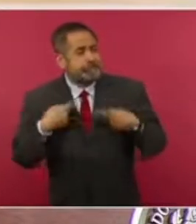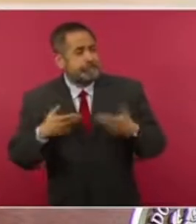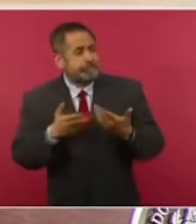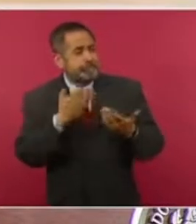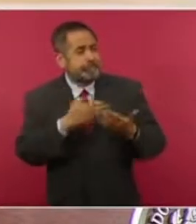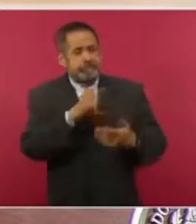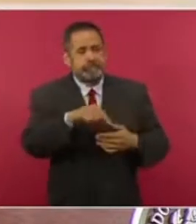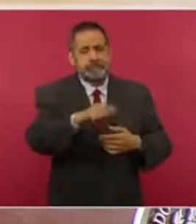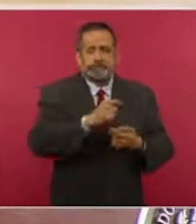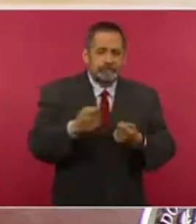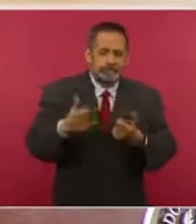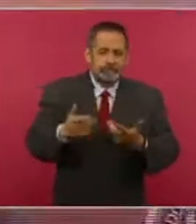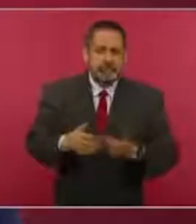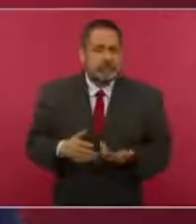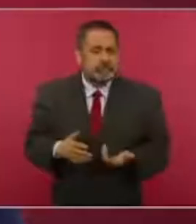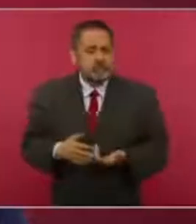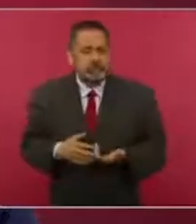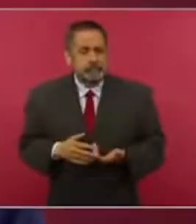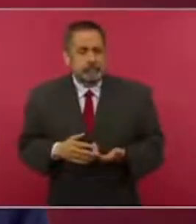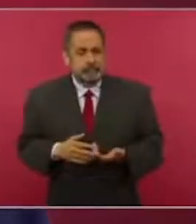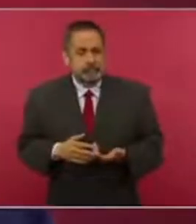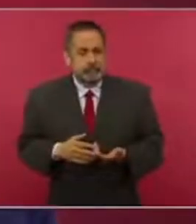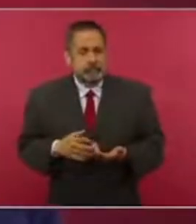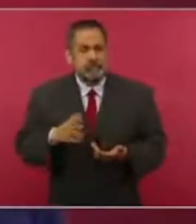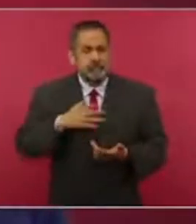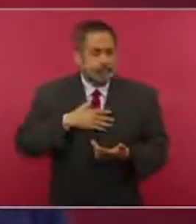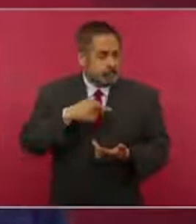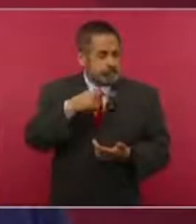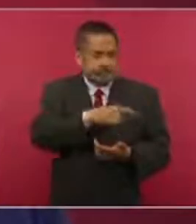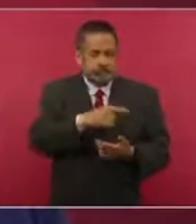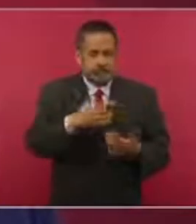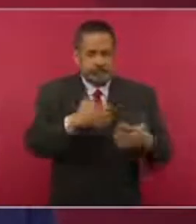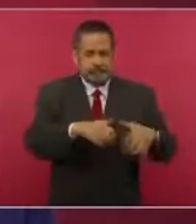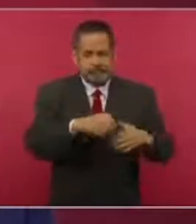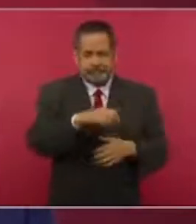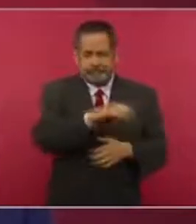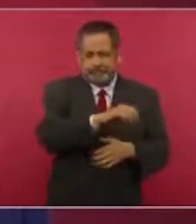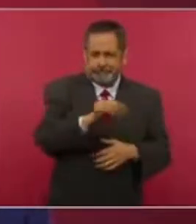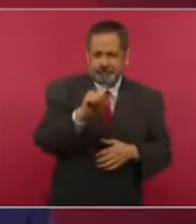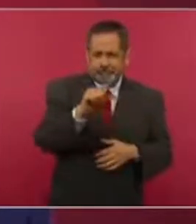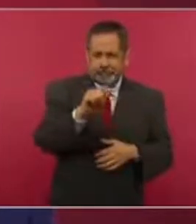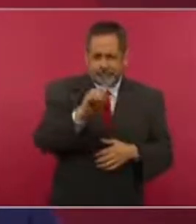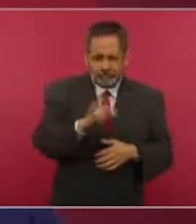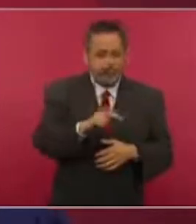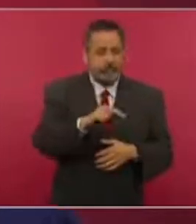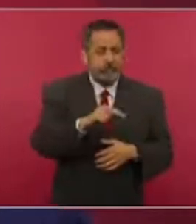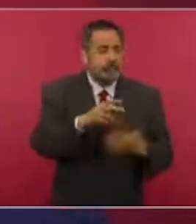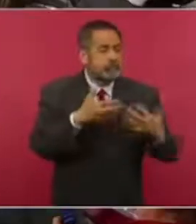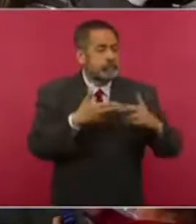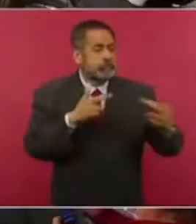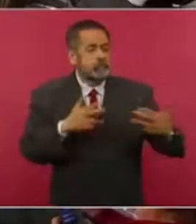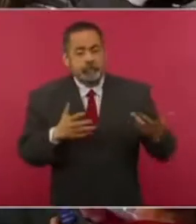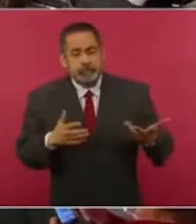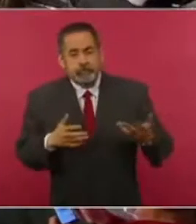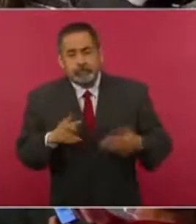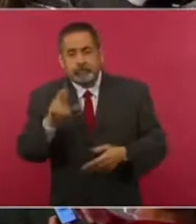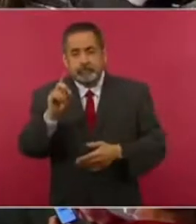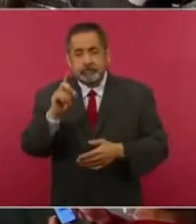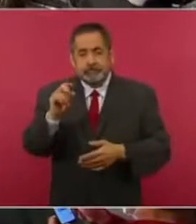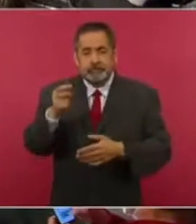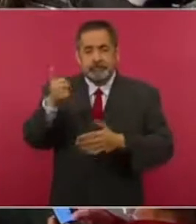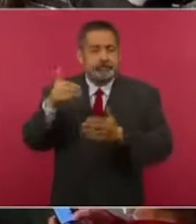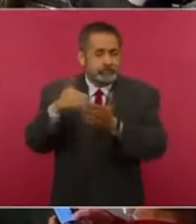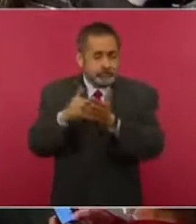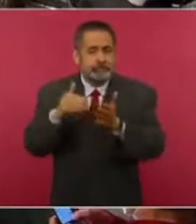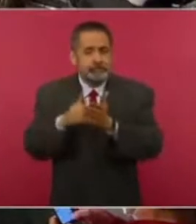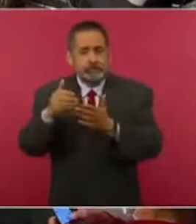Entonces tú nos dices, ¿y por qué tenemos relación? Sí, en efecto, y estás bien informado, son 36 mil millones el